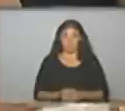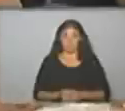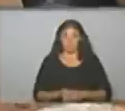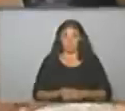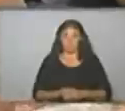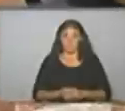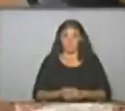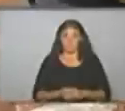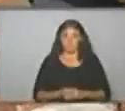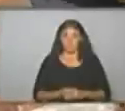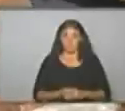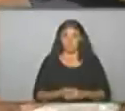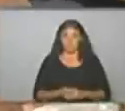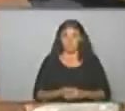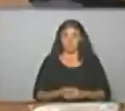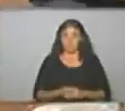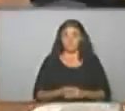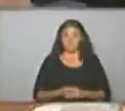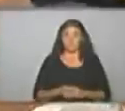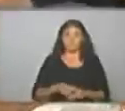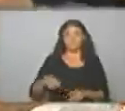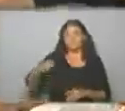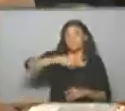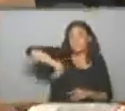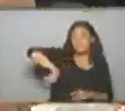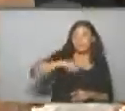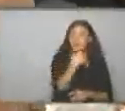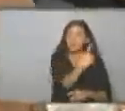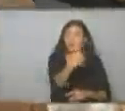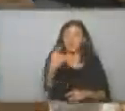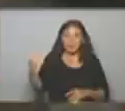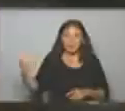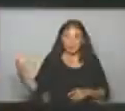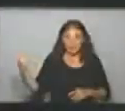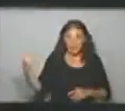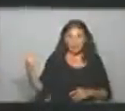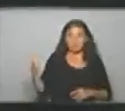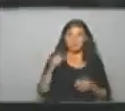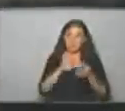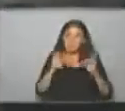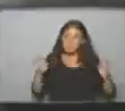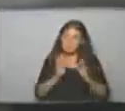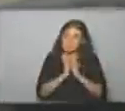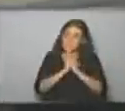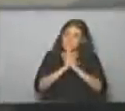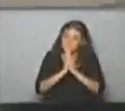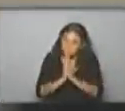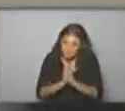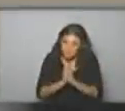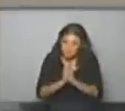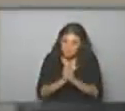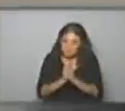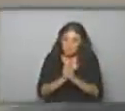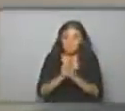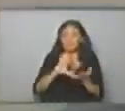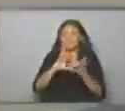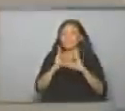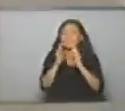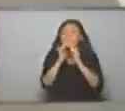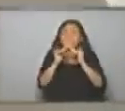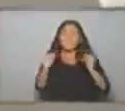el Padre Nuestro, que he rezado, luego del cual hay un intercambio de un gesto de paz, que normalmente es